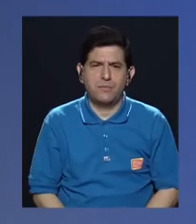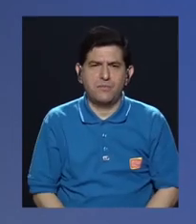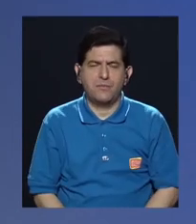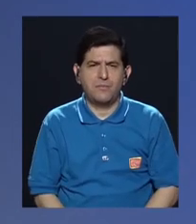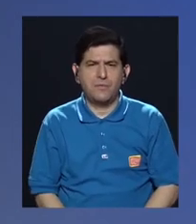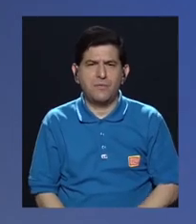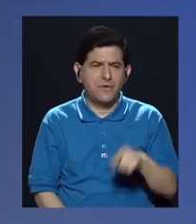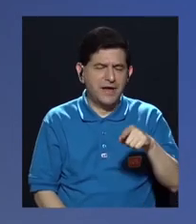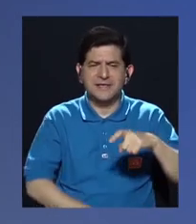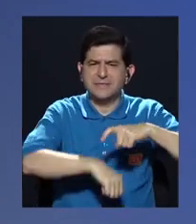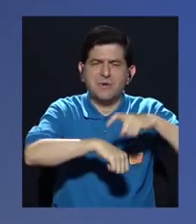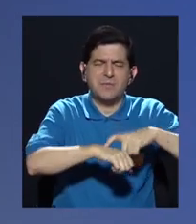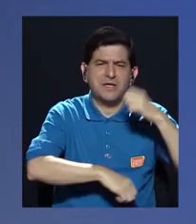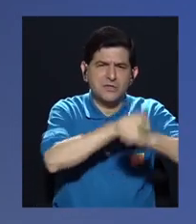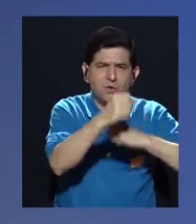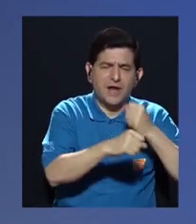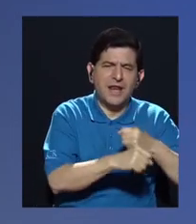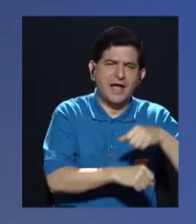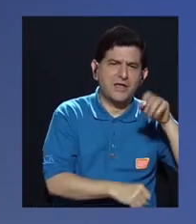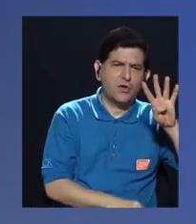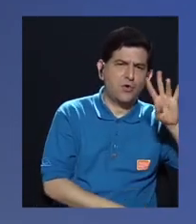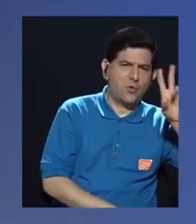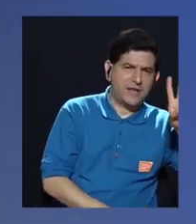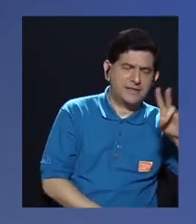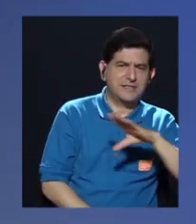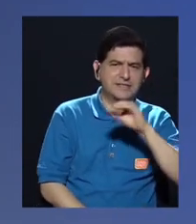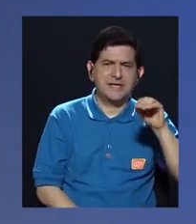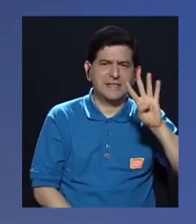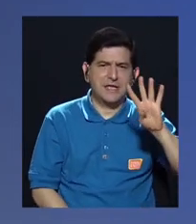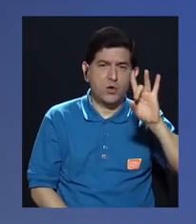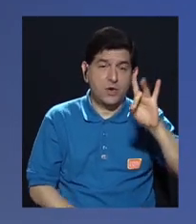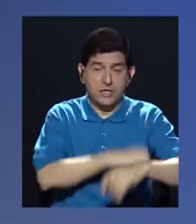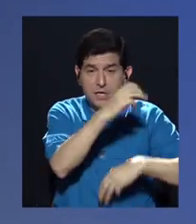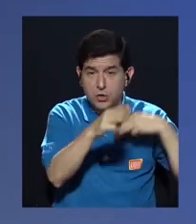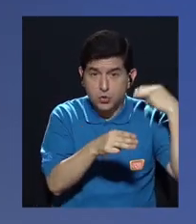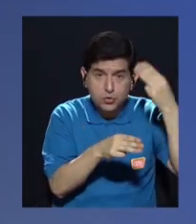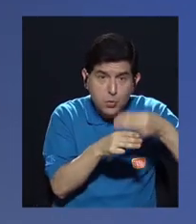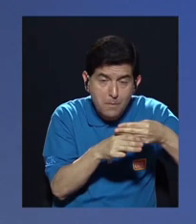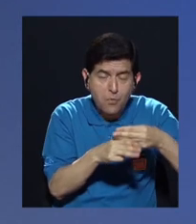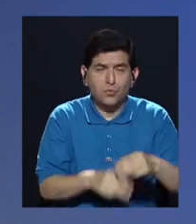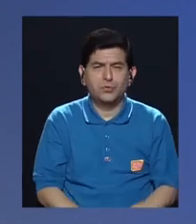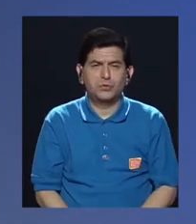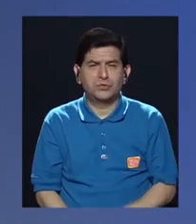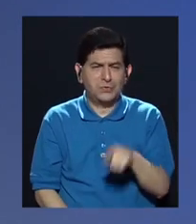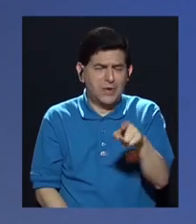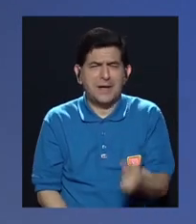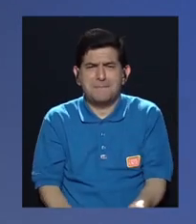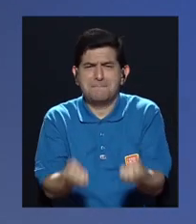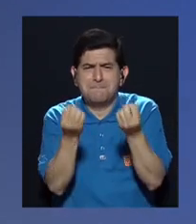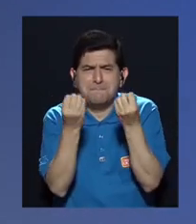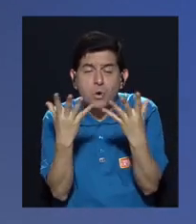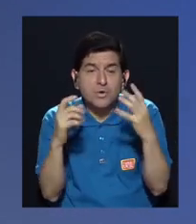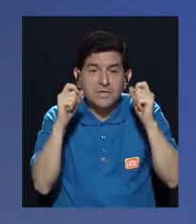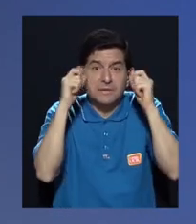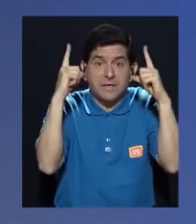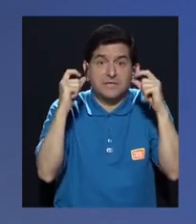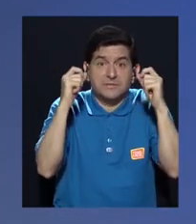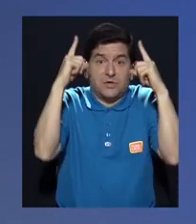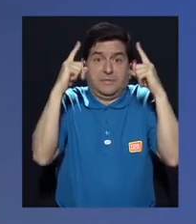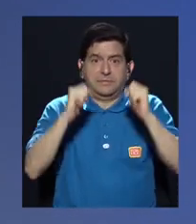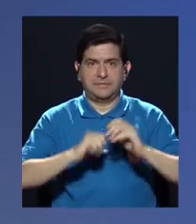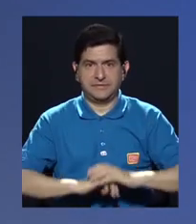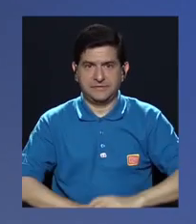ese 47-48 pintaba un mundo lleno de una gran cantidad de